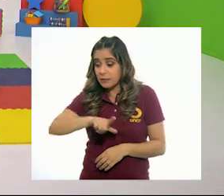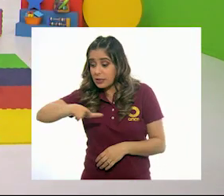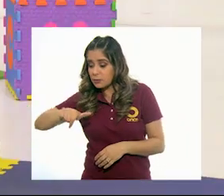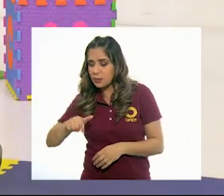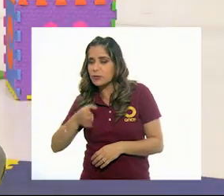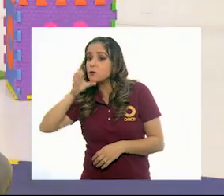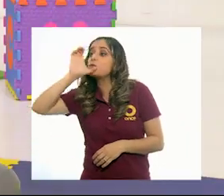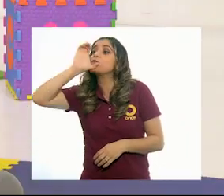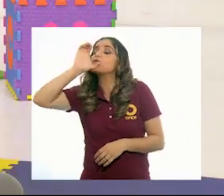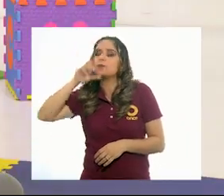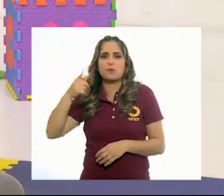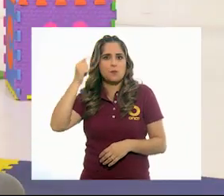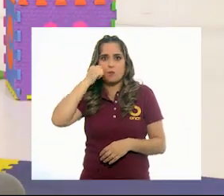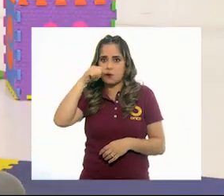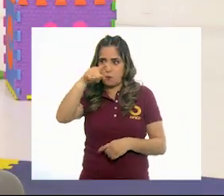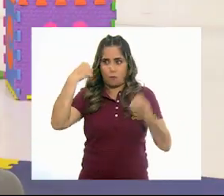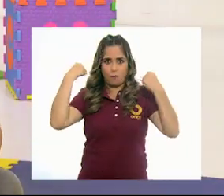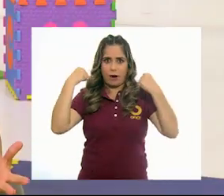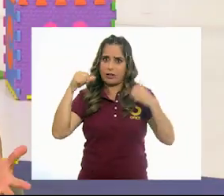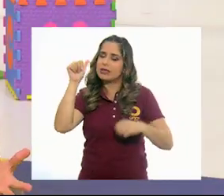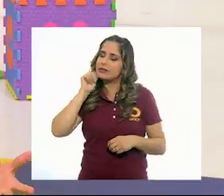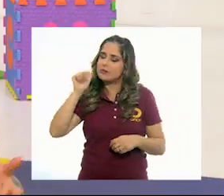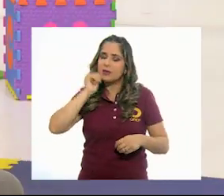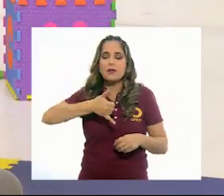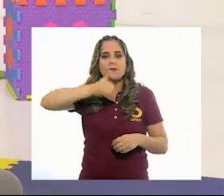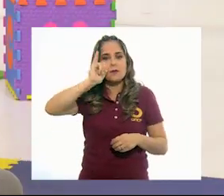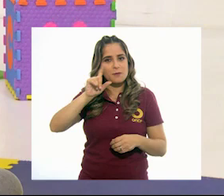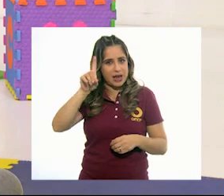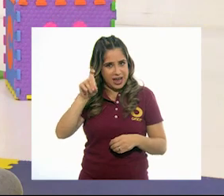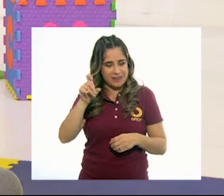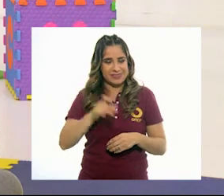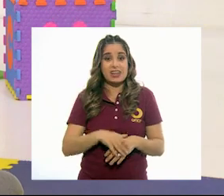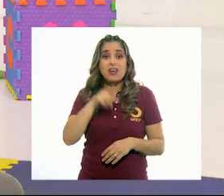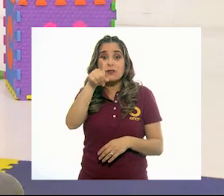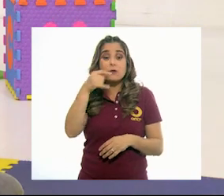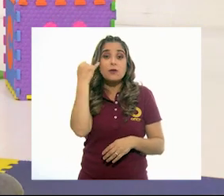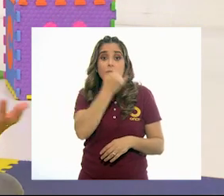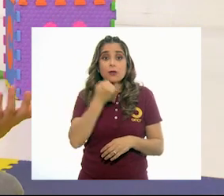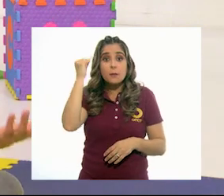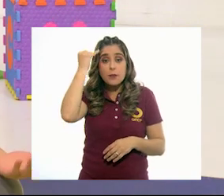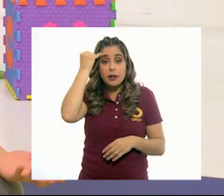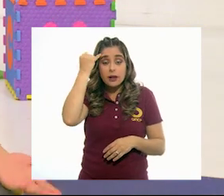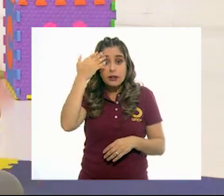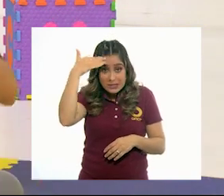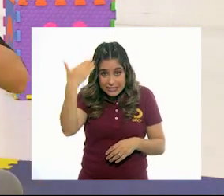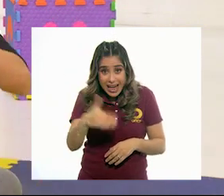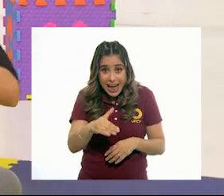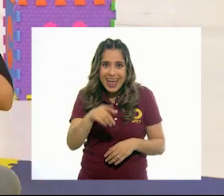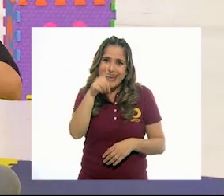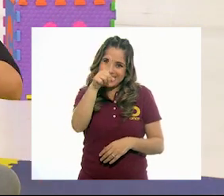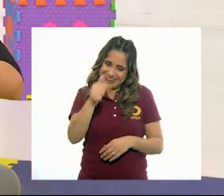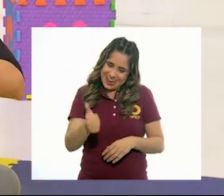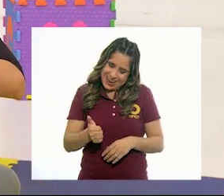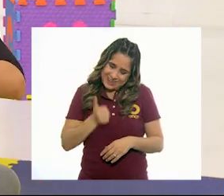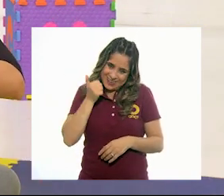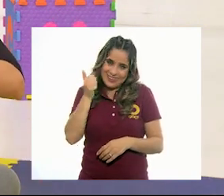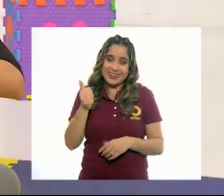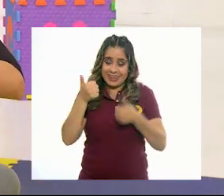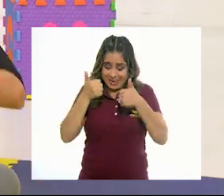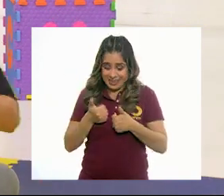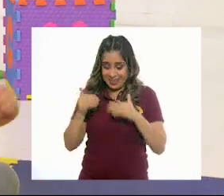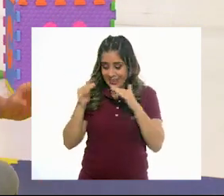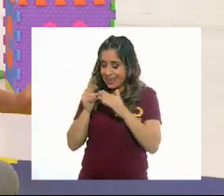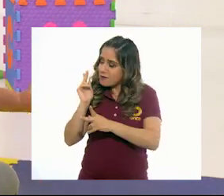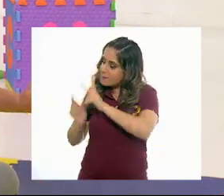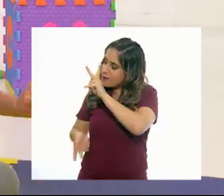vikingos! Si tienes la fortuna de hablar una lengua indígena, ¿por qué no aprovechas este momento que seguimos en casa para